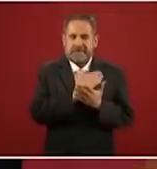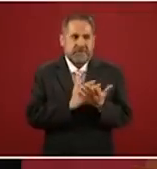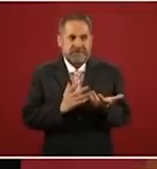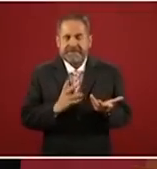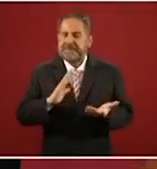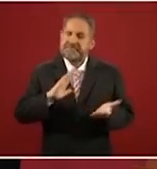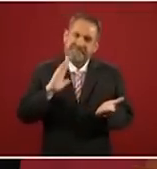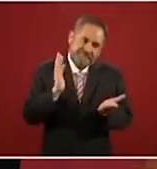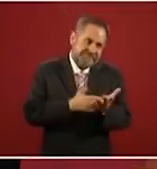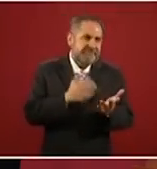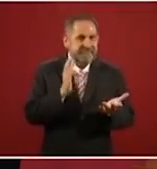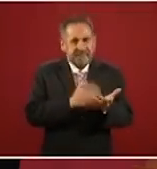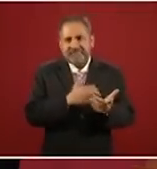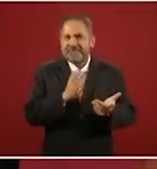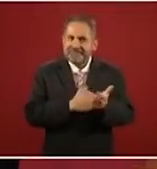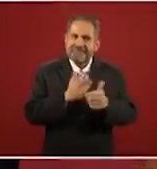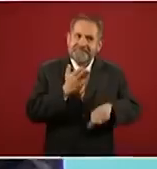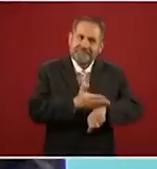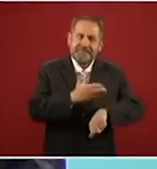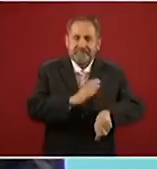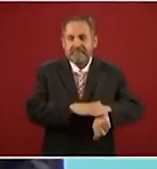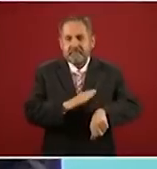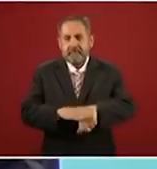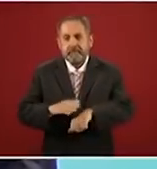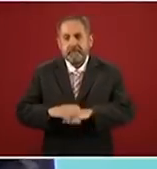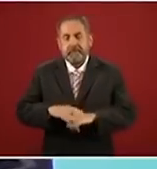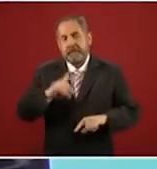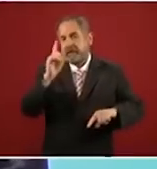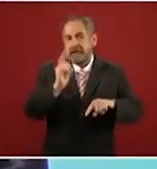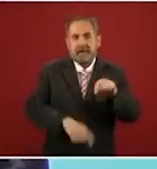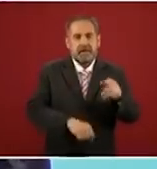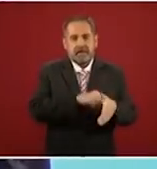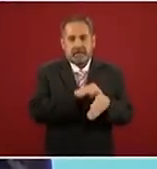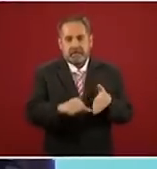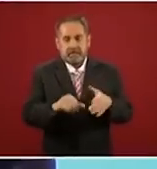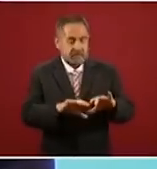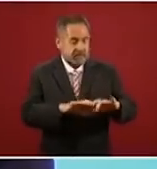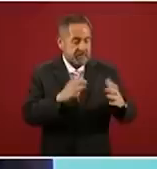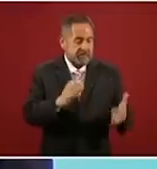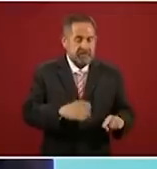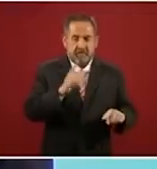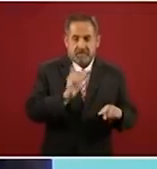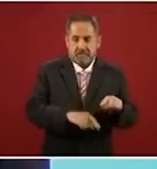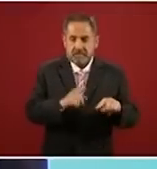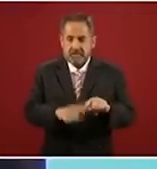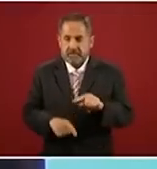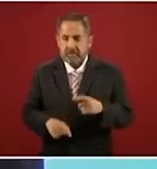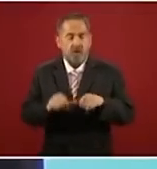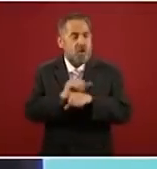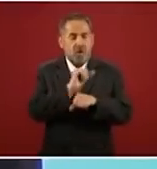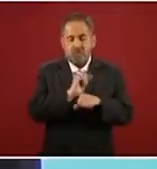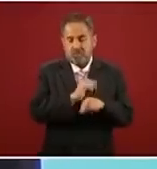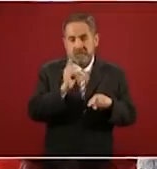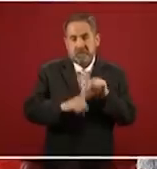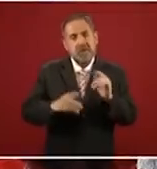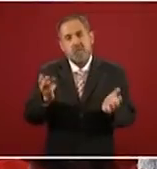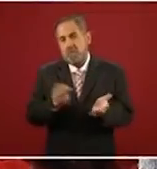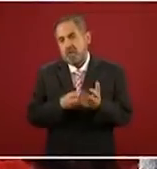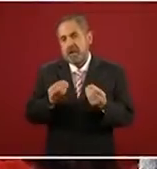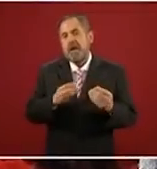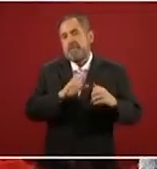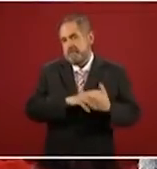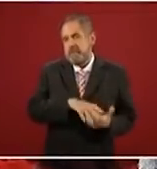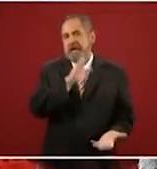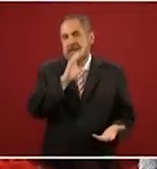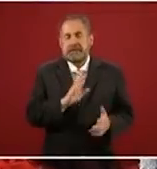necesitados en la necesidad de inmovilizar más cilindros más vehículos imponer más multas pero